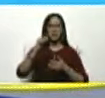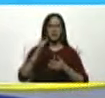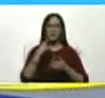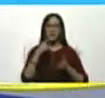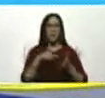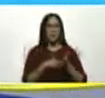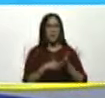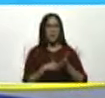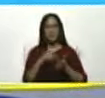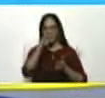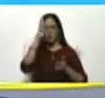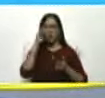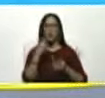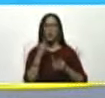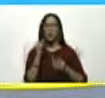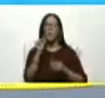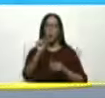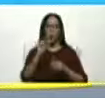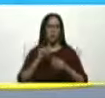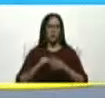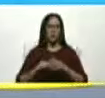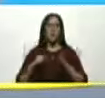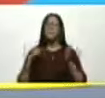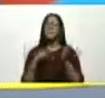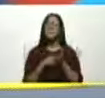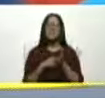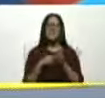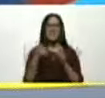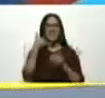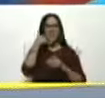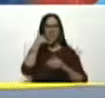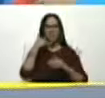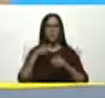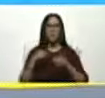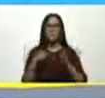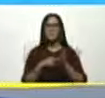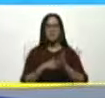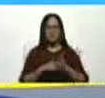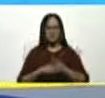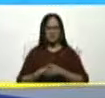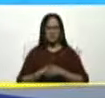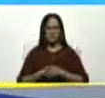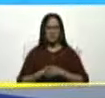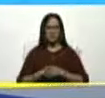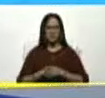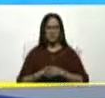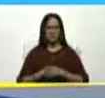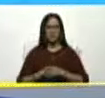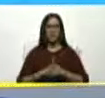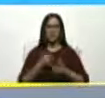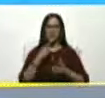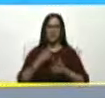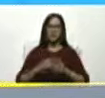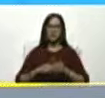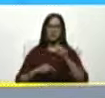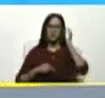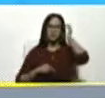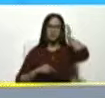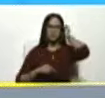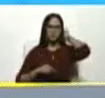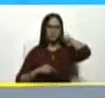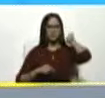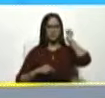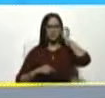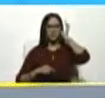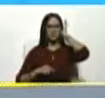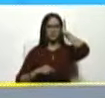Diosdado, digo poco, miles de teléfonos. Miles. Y dicen, ah, que